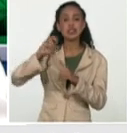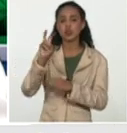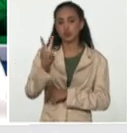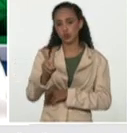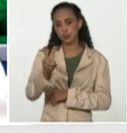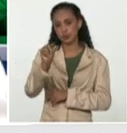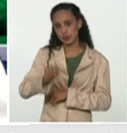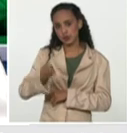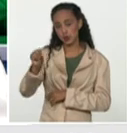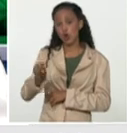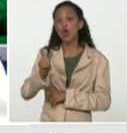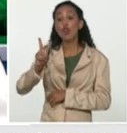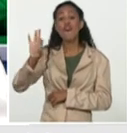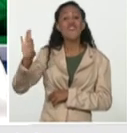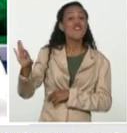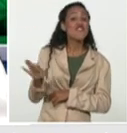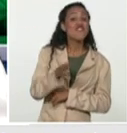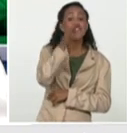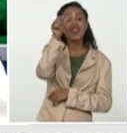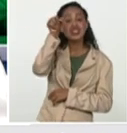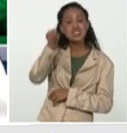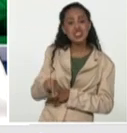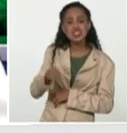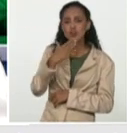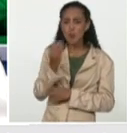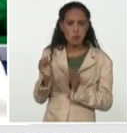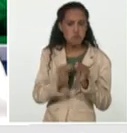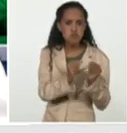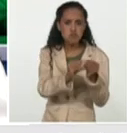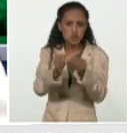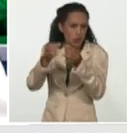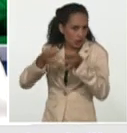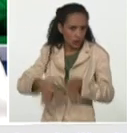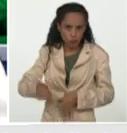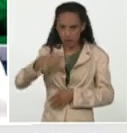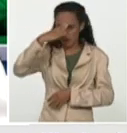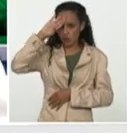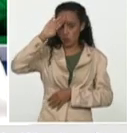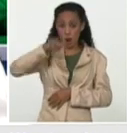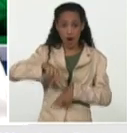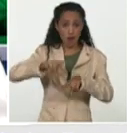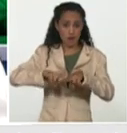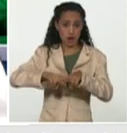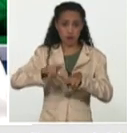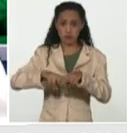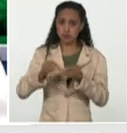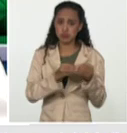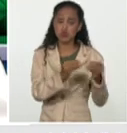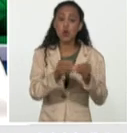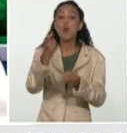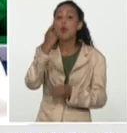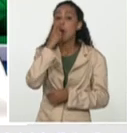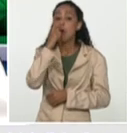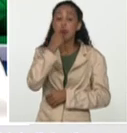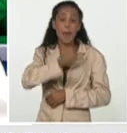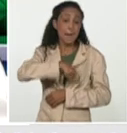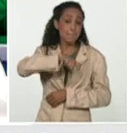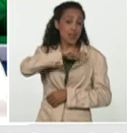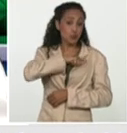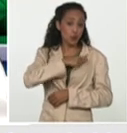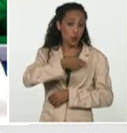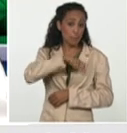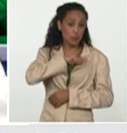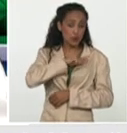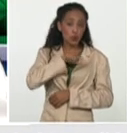2 franceses, producto de transmisión autóctona aquí en La Habana. 1 español importado de